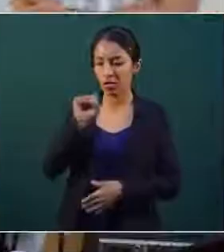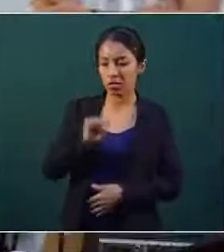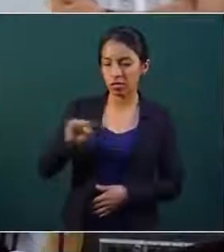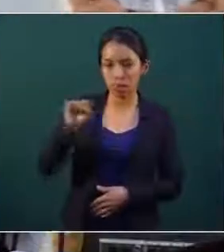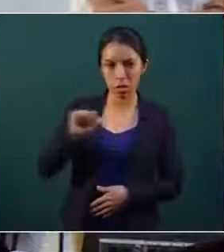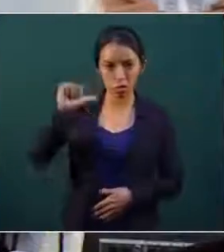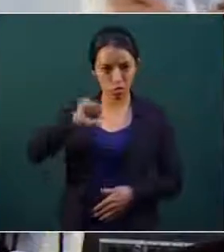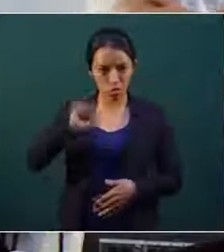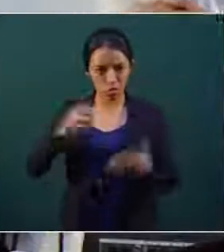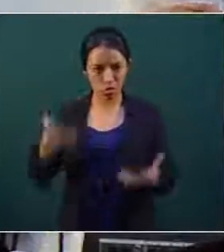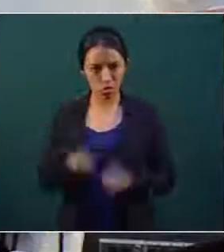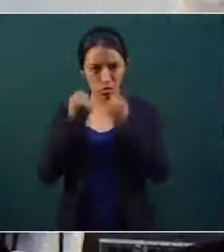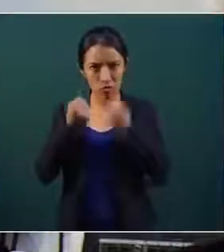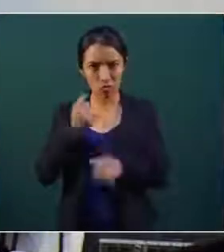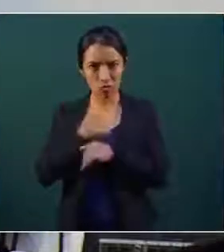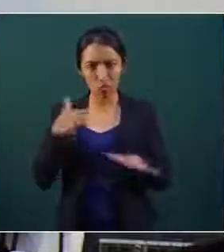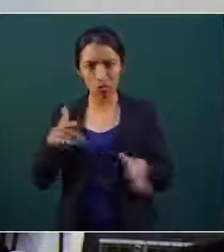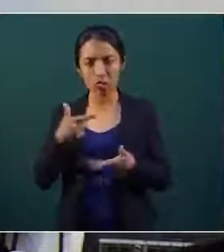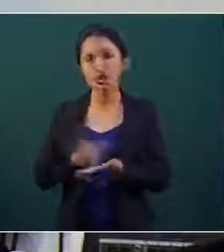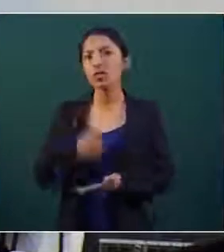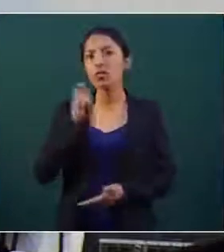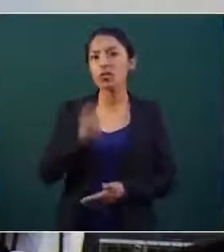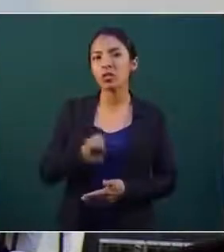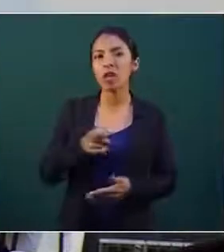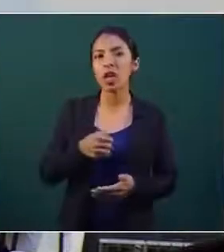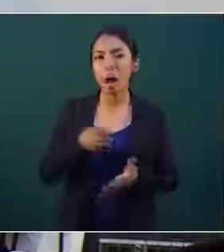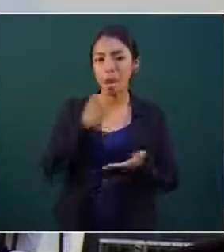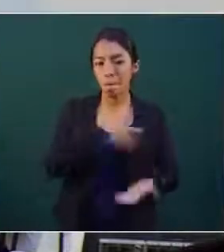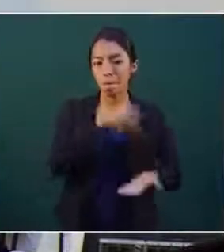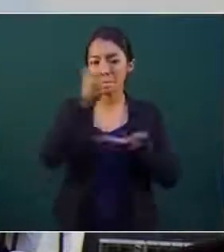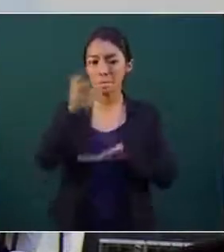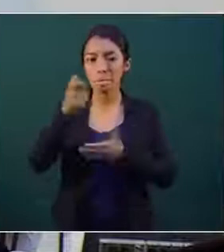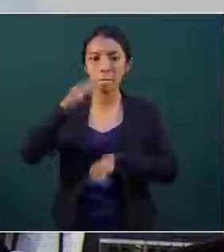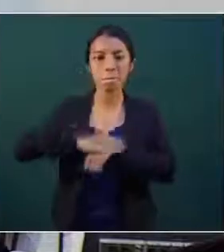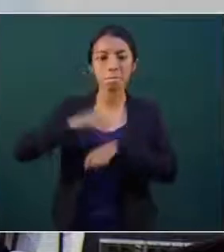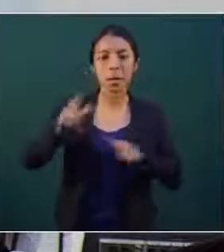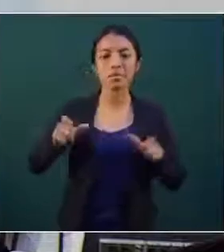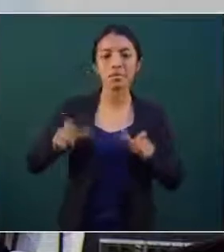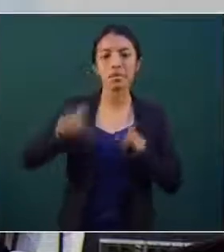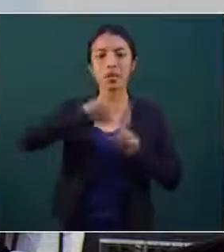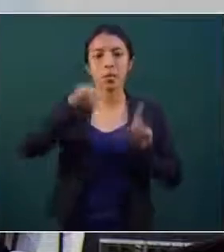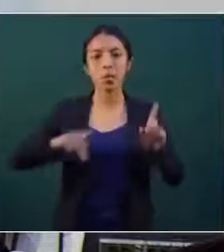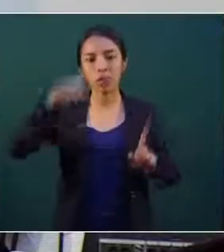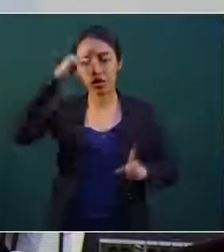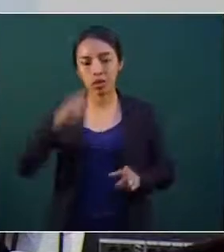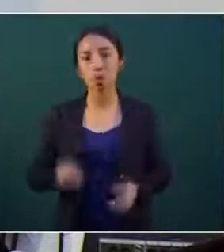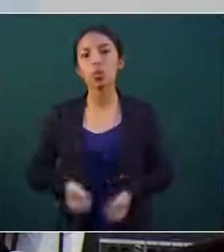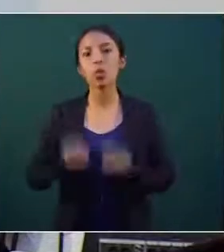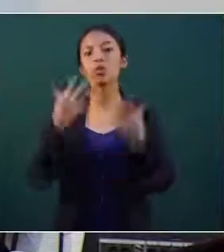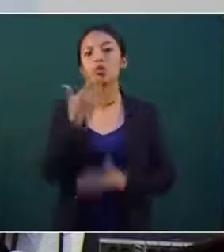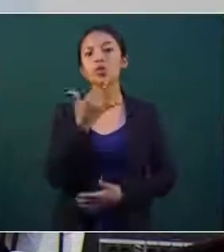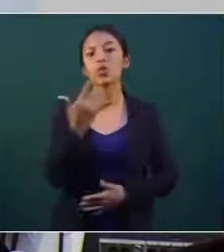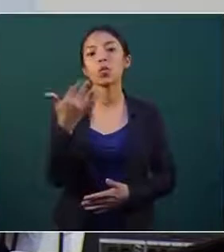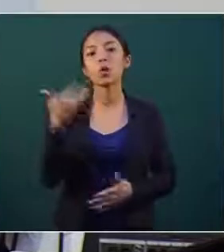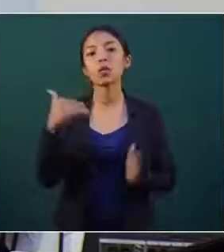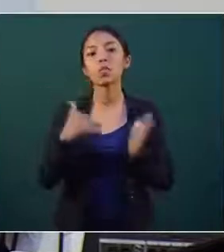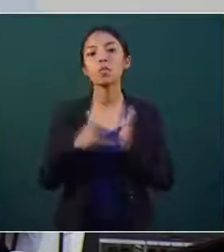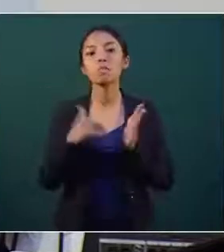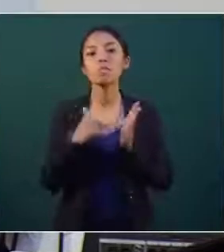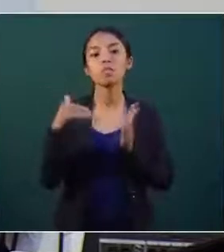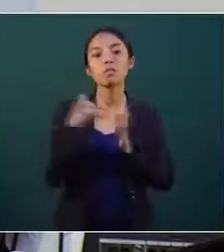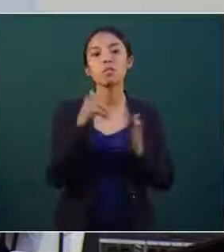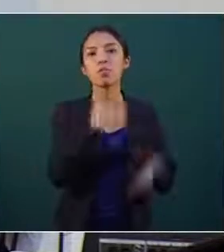lo retomó de aumentar el presupuesto de la Guardia Nacional en 50,000 millones de